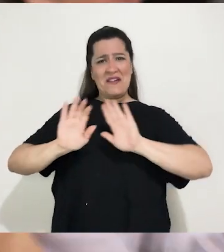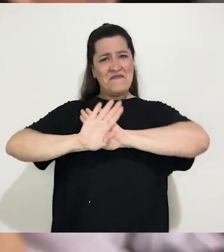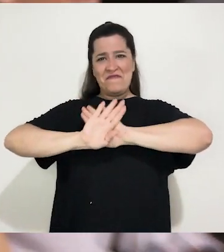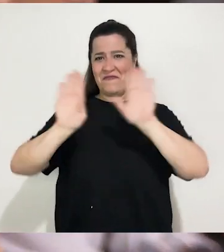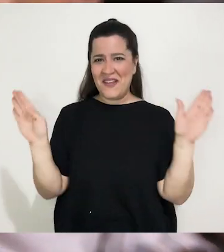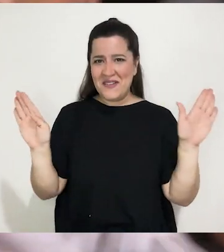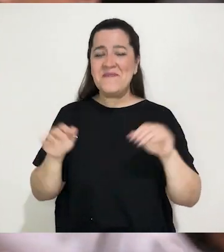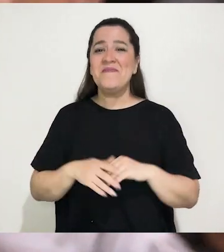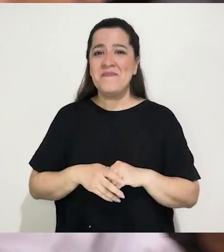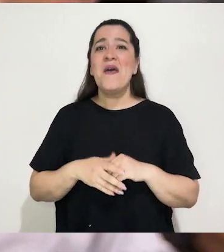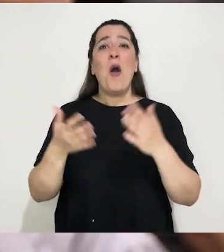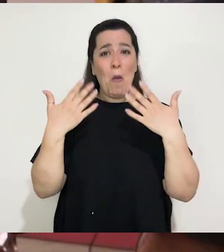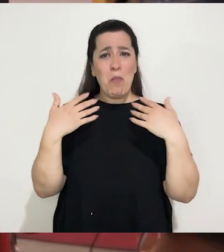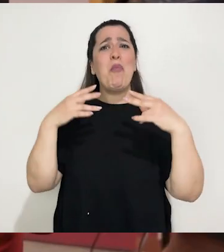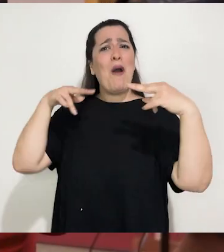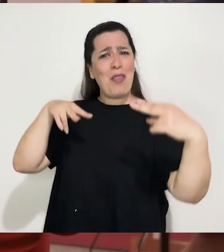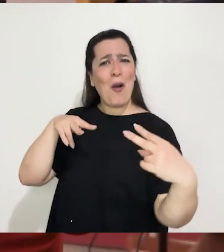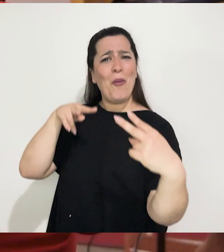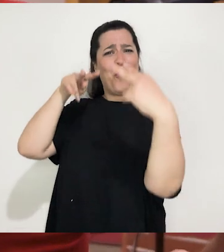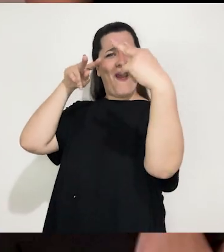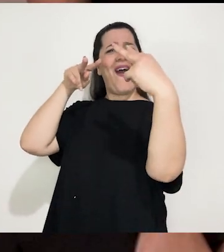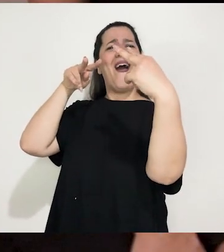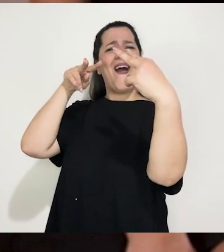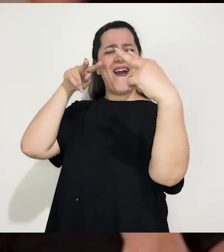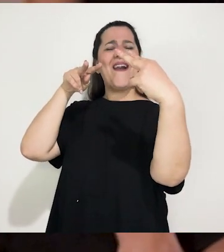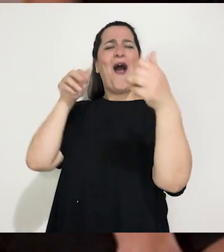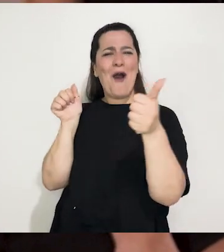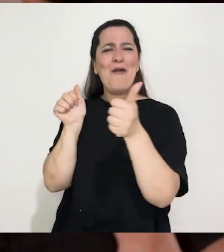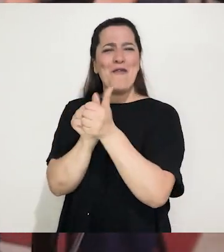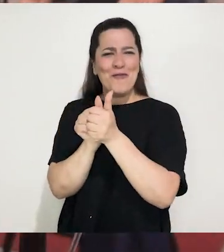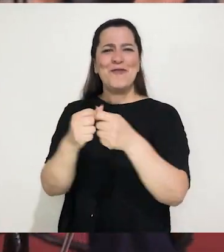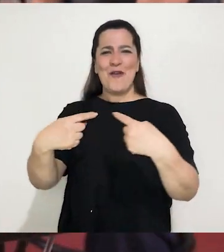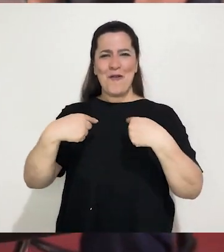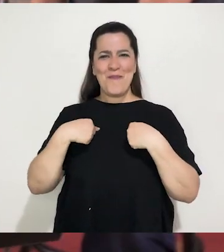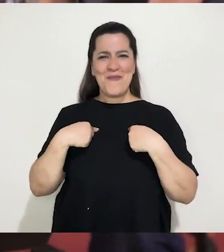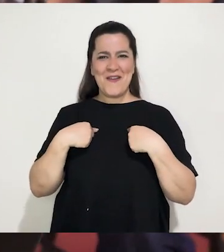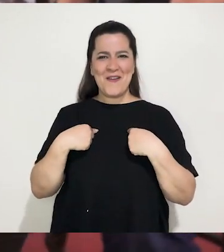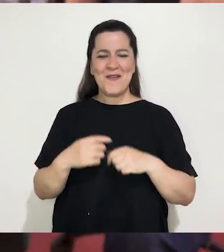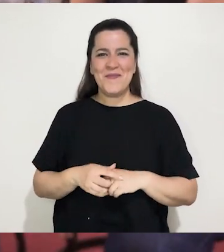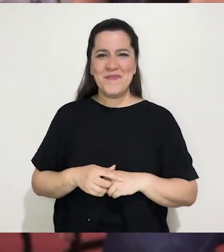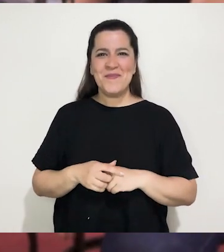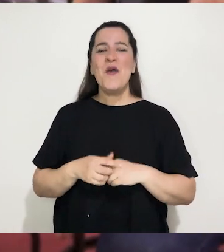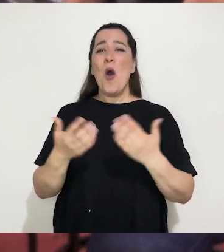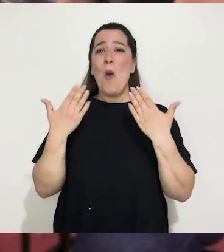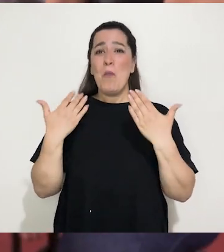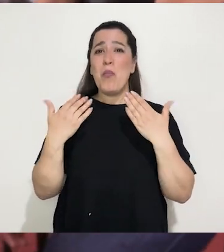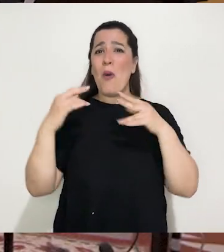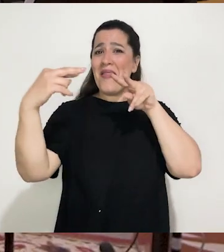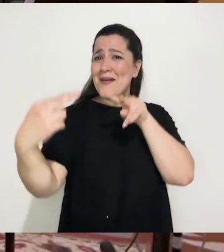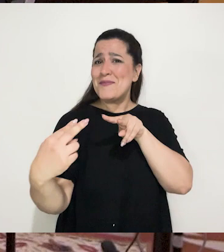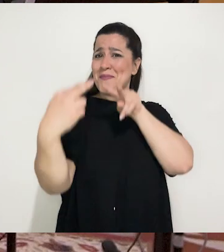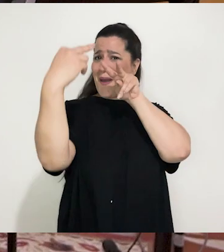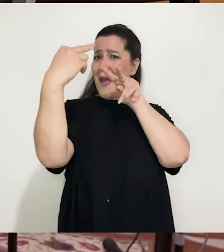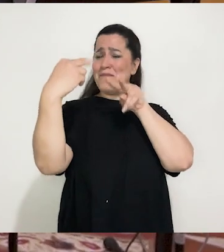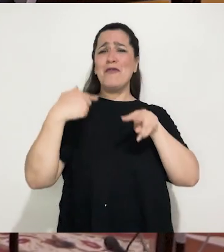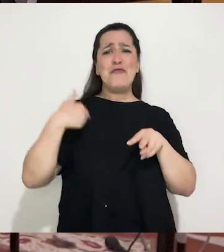nada más. Y puedo ver que tu mirada está conmigo